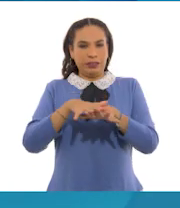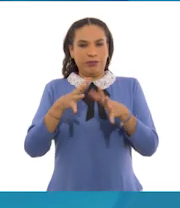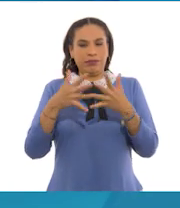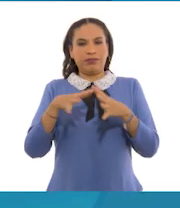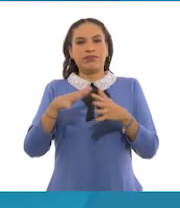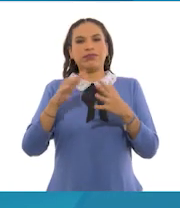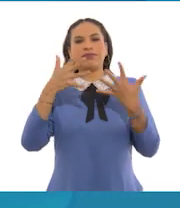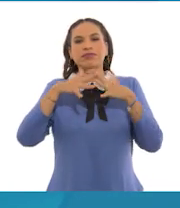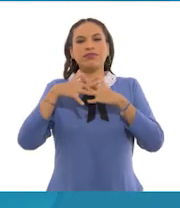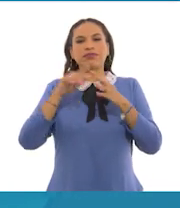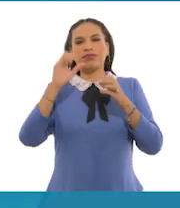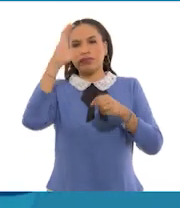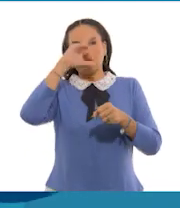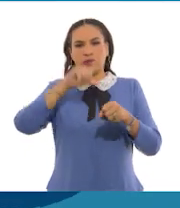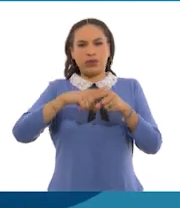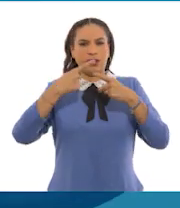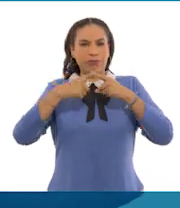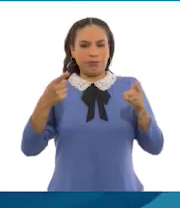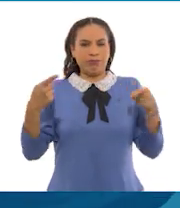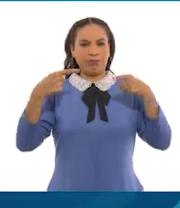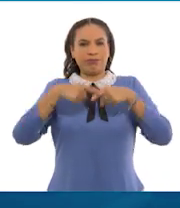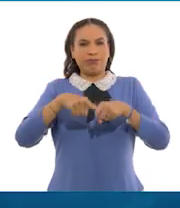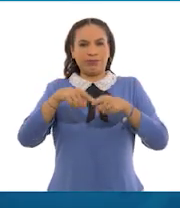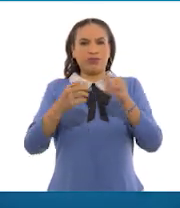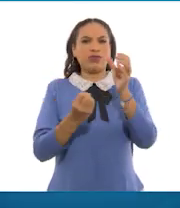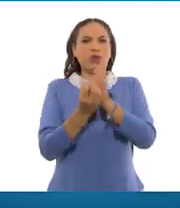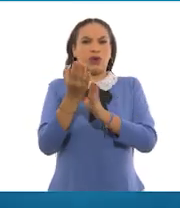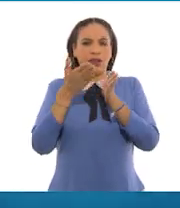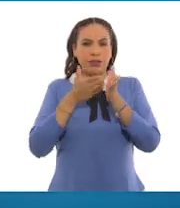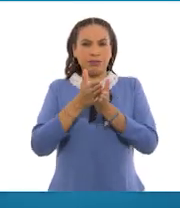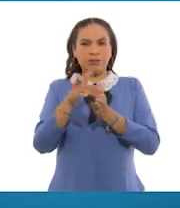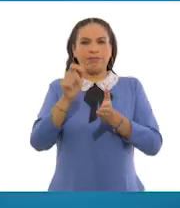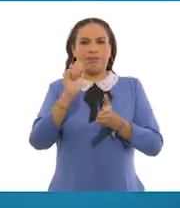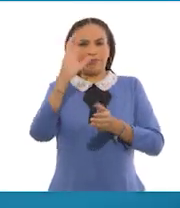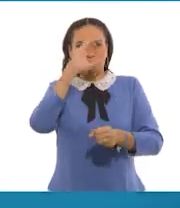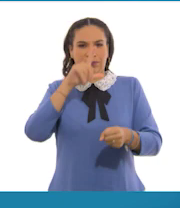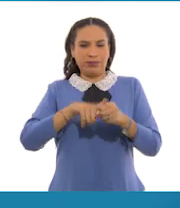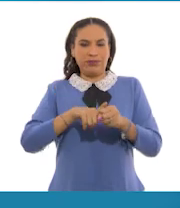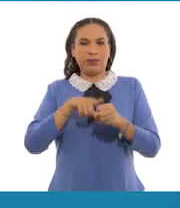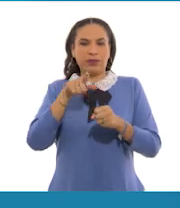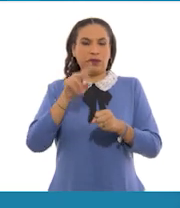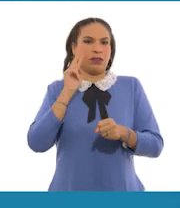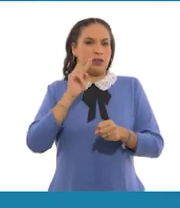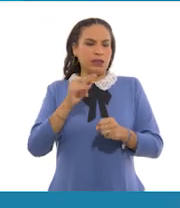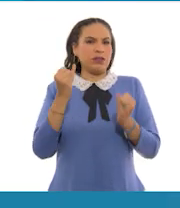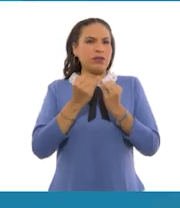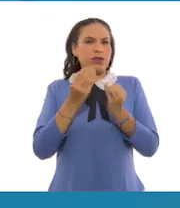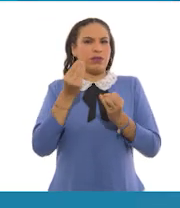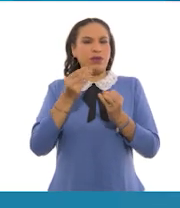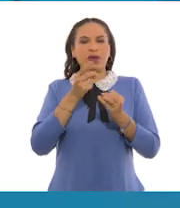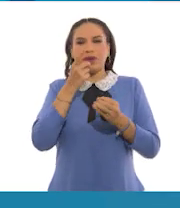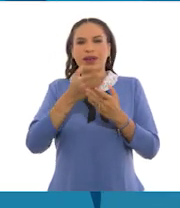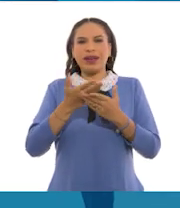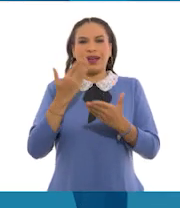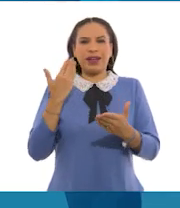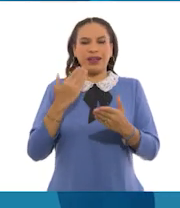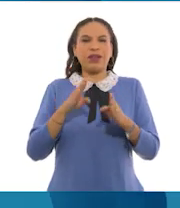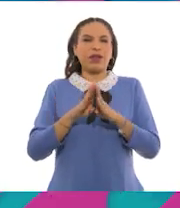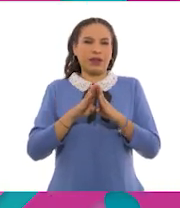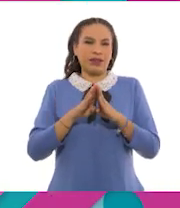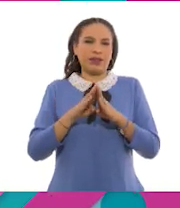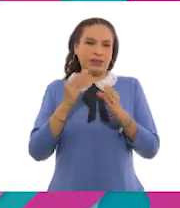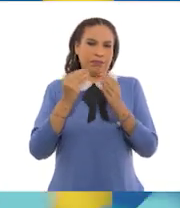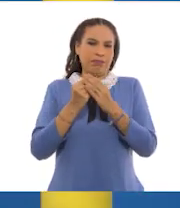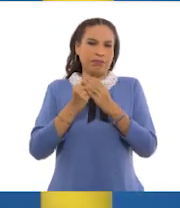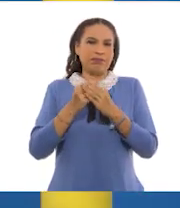mezcla de culturas distintas que dan origen a una nueva. Eso parece mucho a lo que decíamos de lo que hablábamos